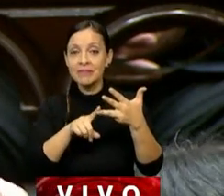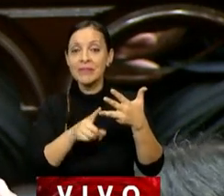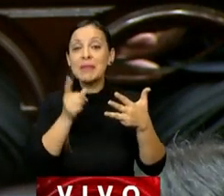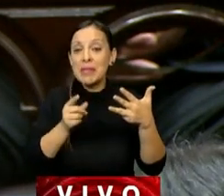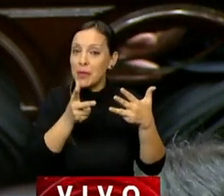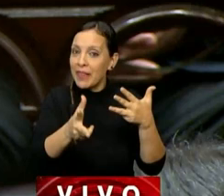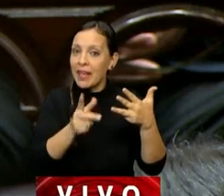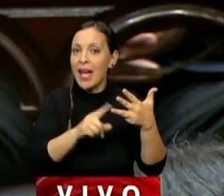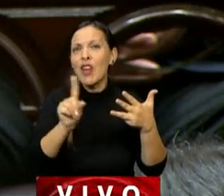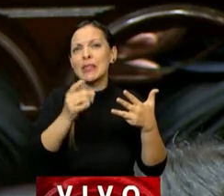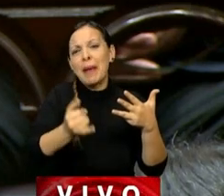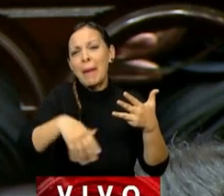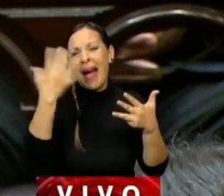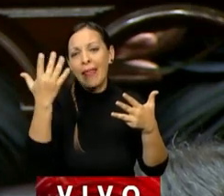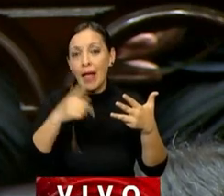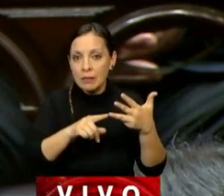¿no?